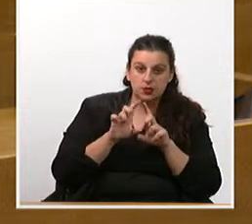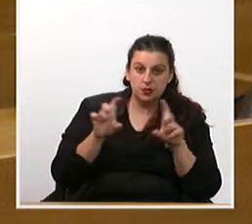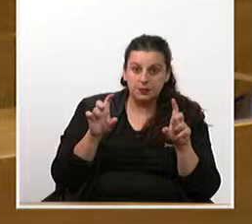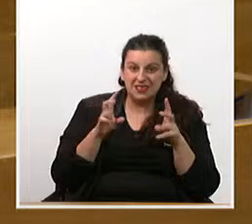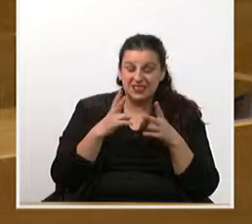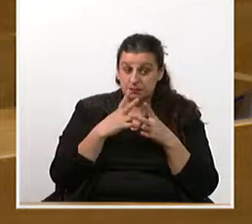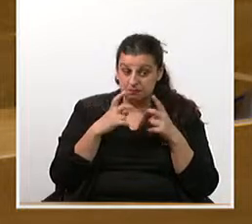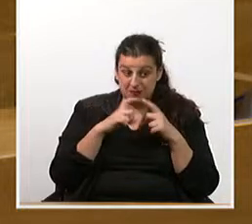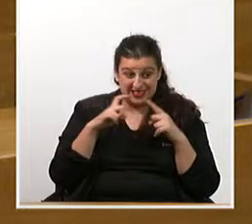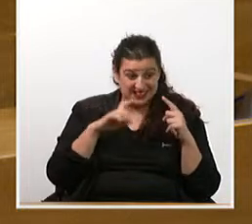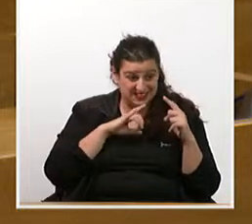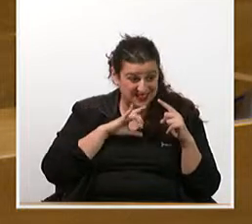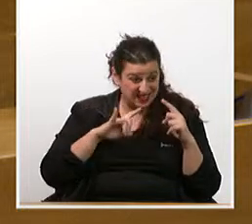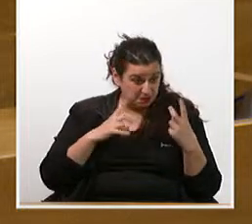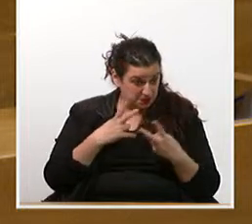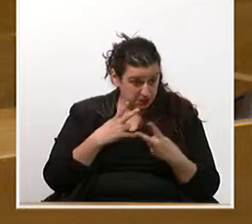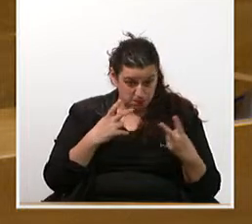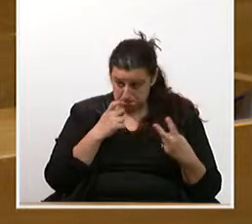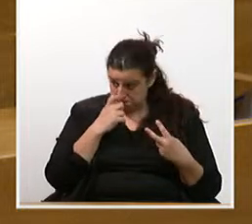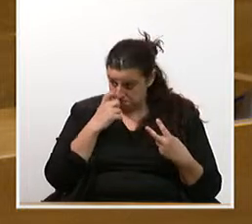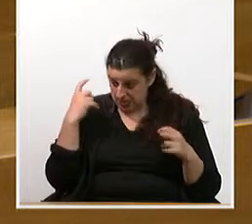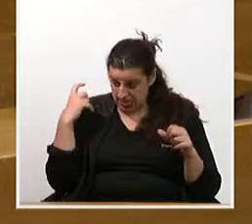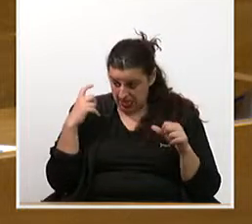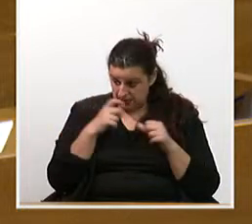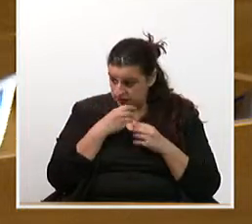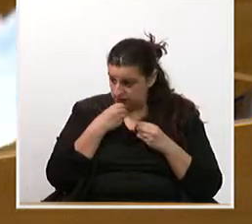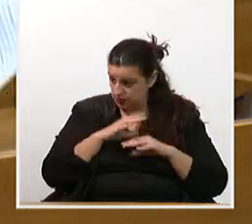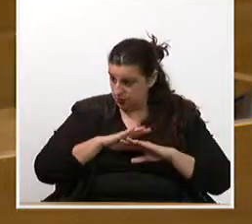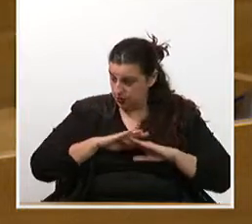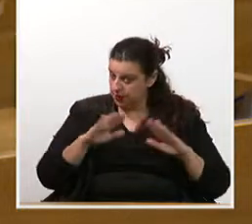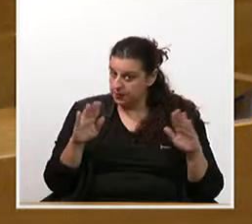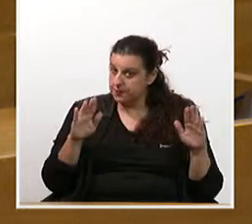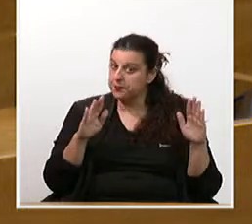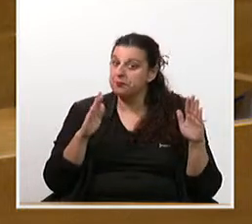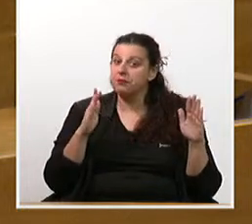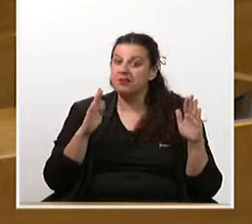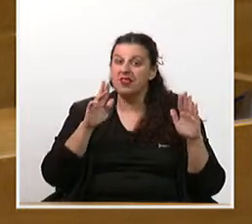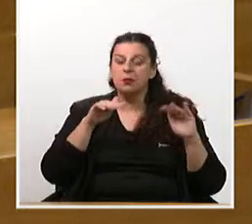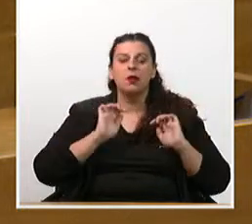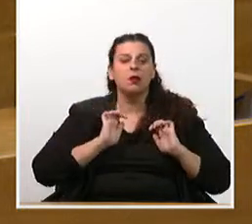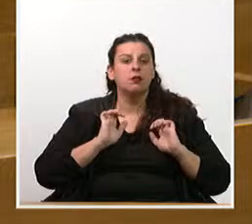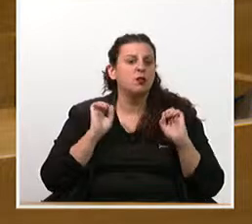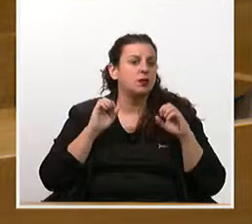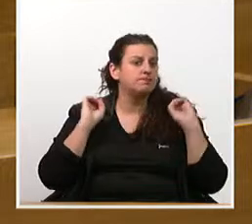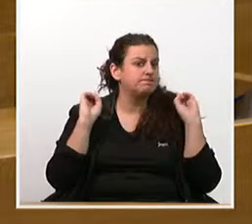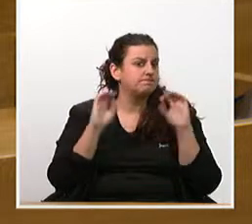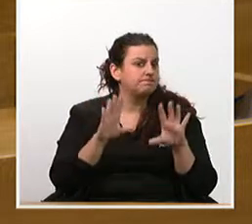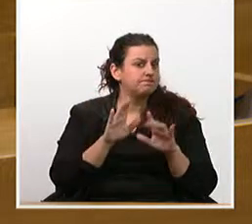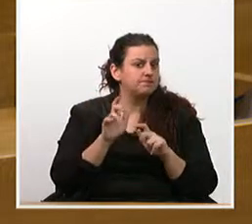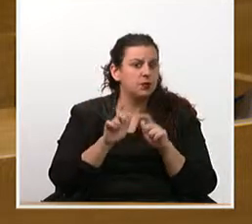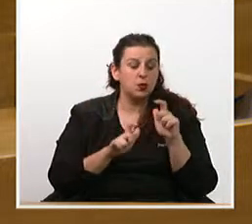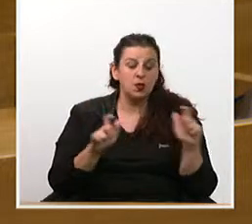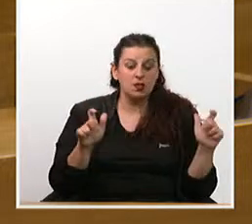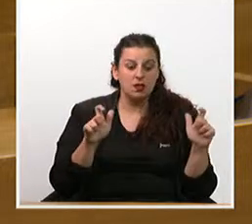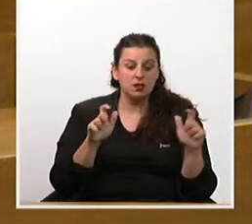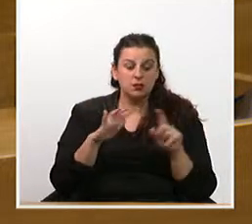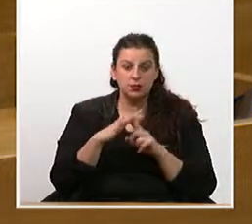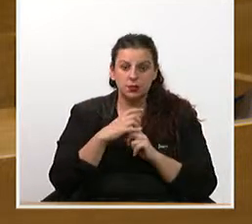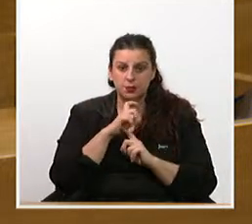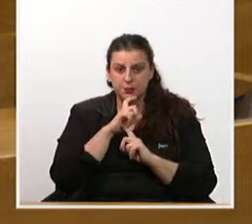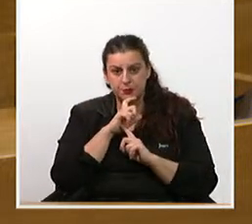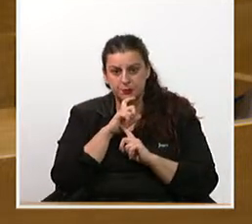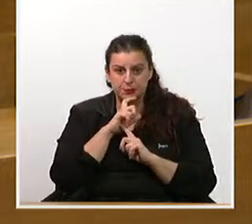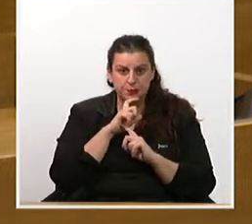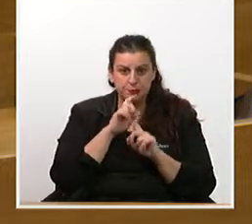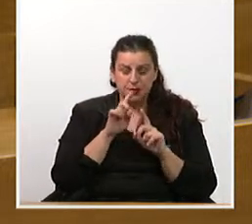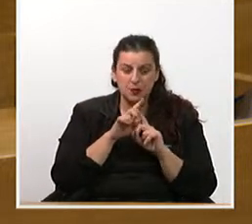crisis energéticas que hemos vivido pero es que además dejaron a los ciudadanos una situación tremenda ente complicada para poder pasar algo tan básico como es